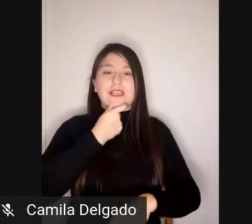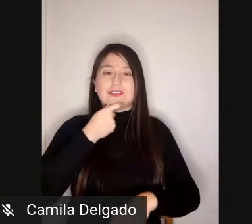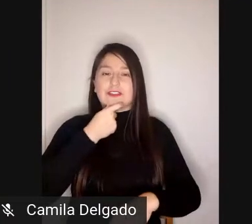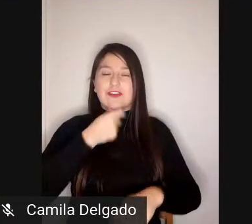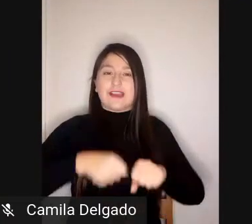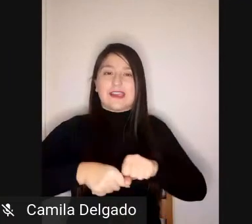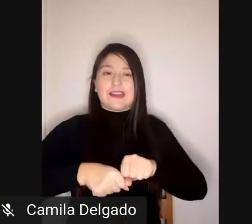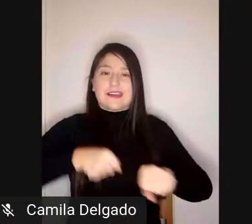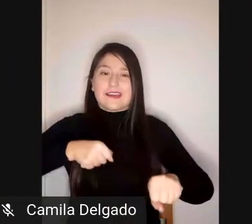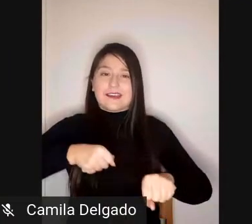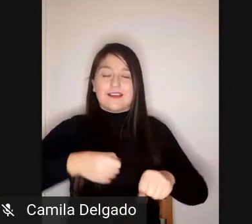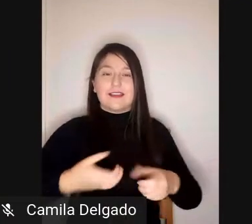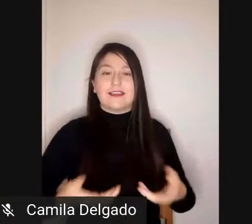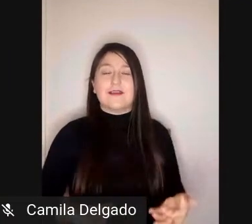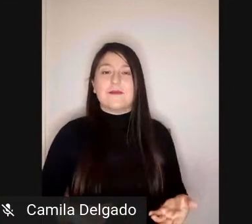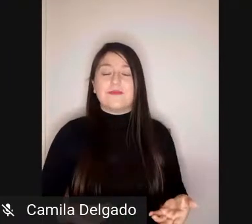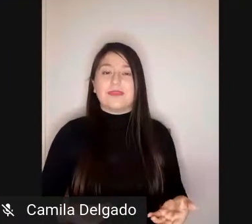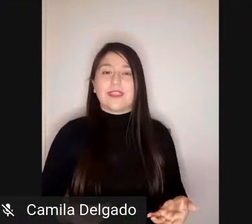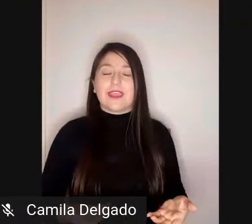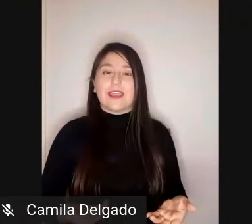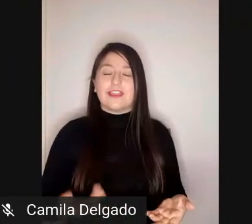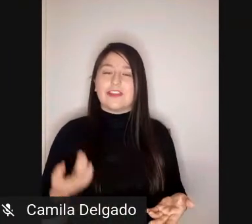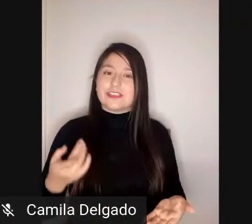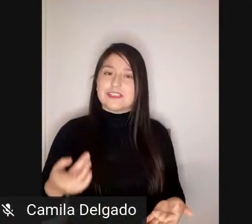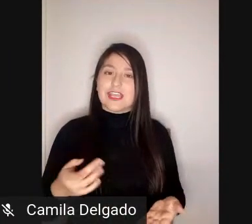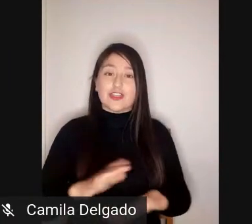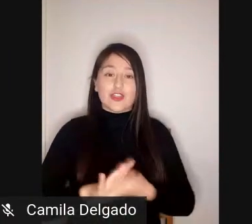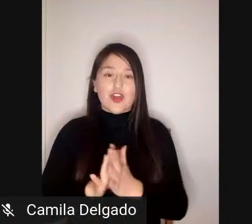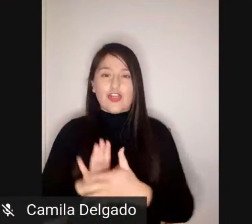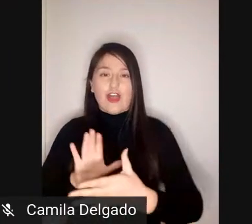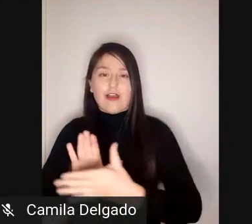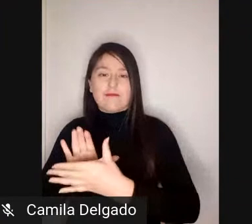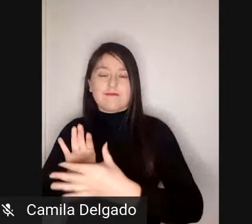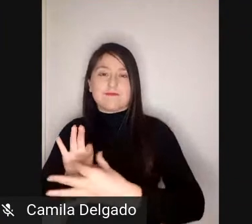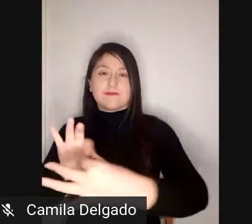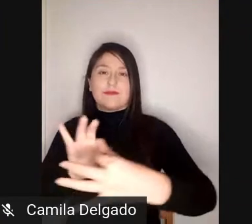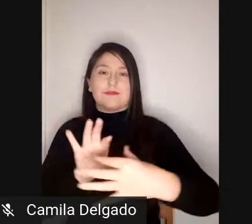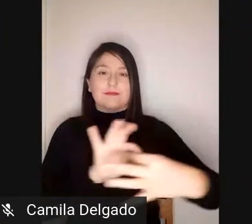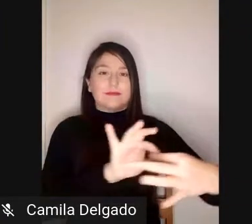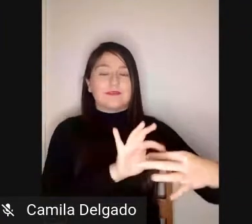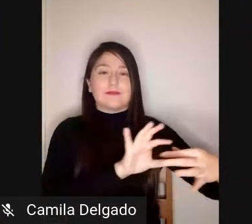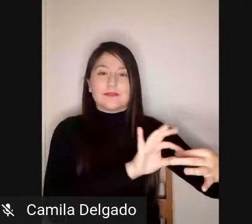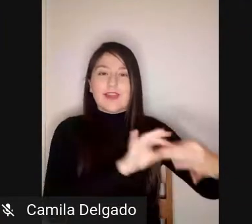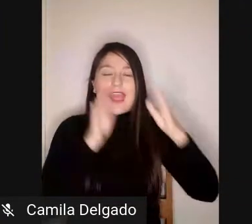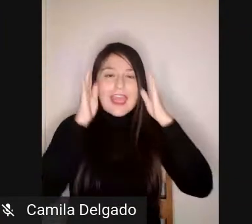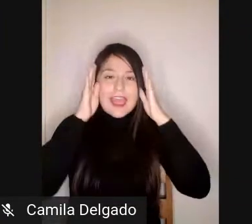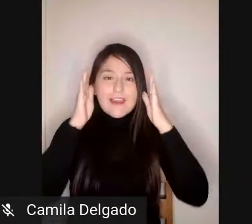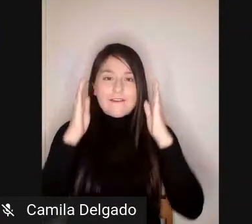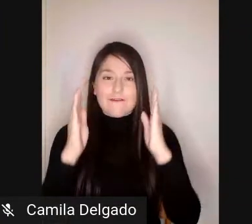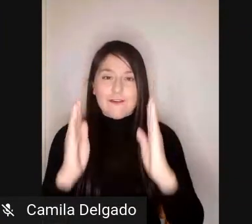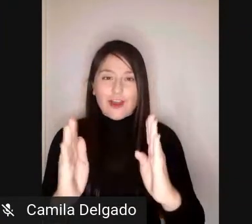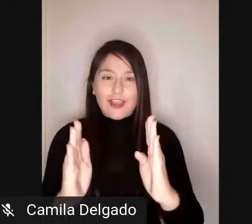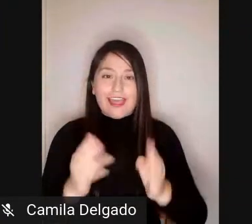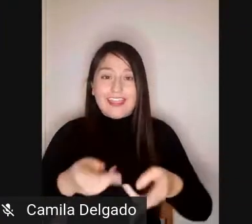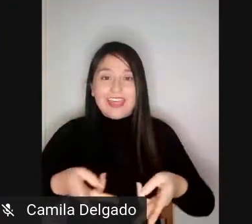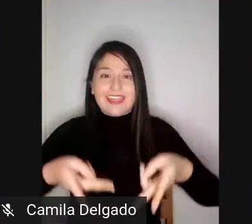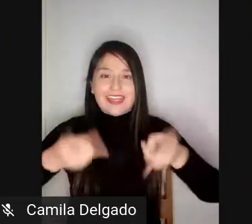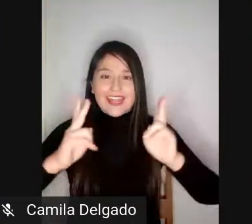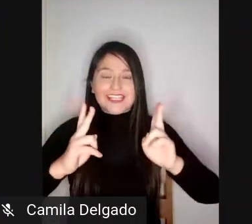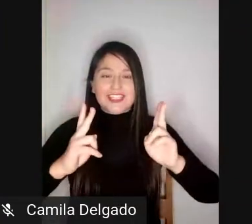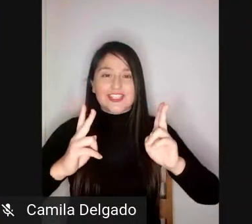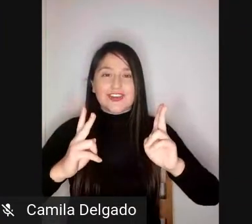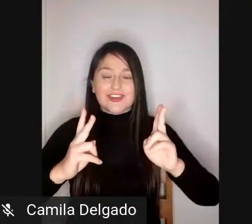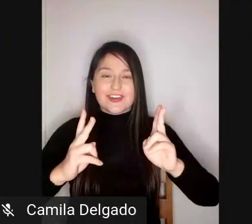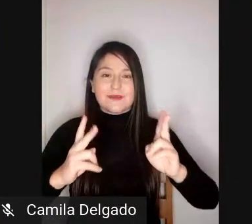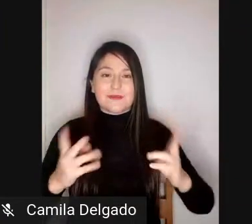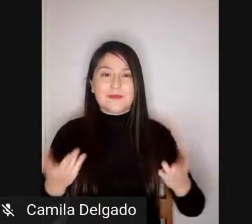lo que está generando este vínculo es esta óptica bonita del enfoque de derecho, y eso se está materializando, se